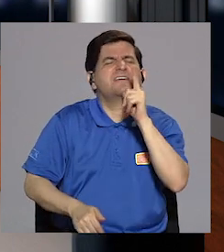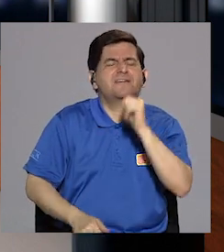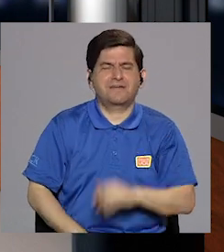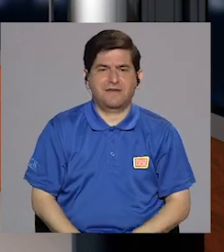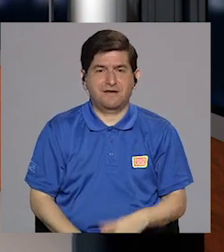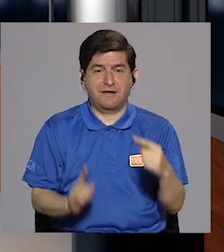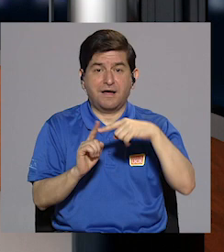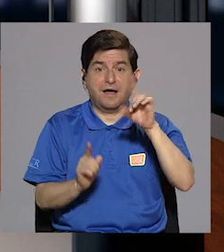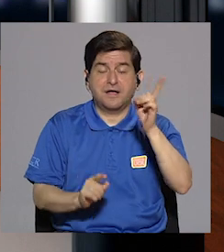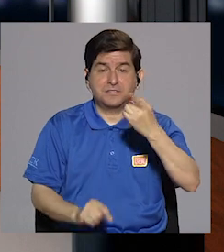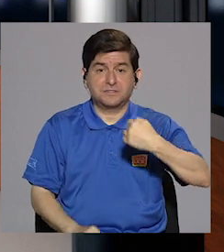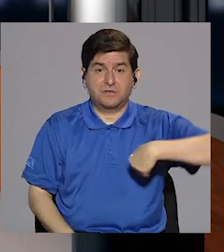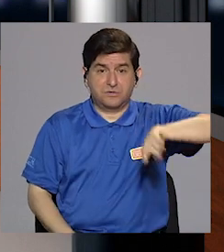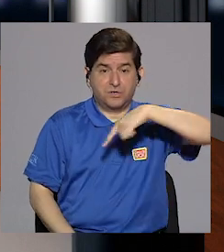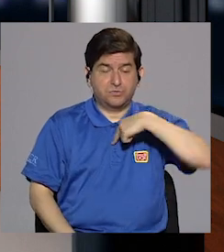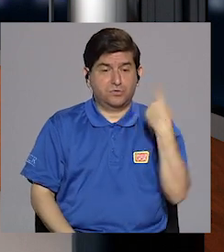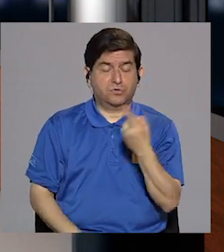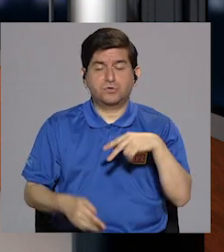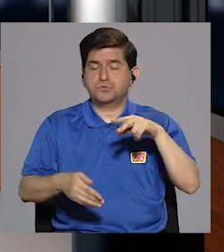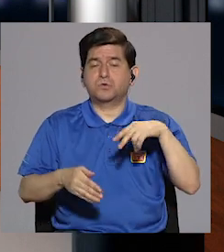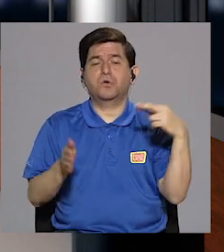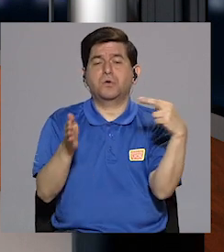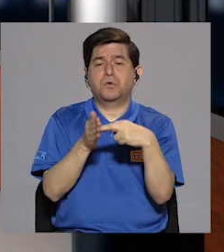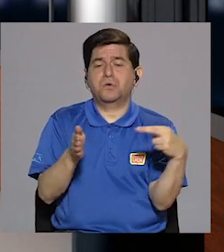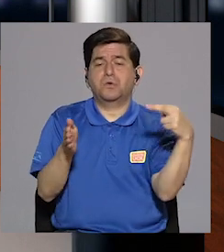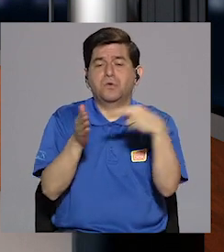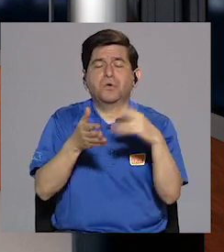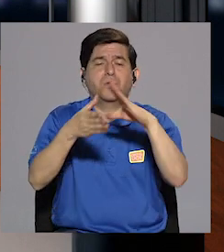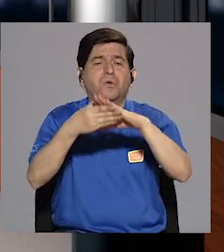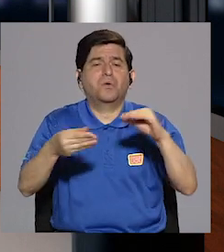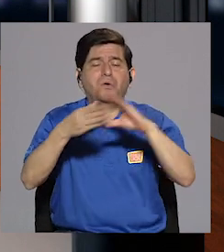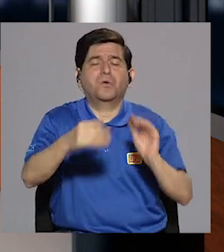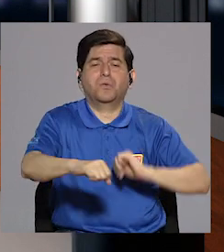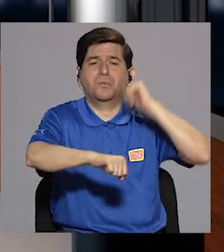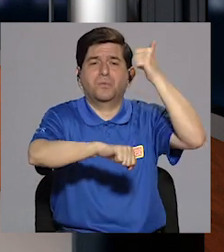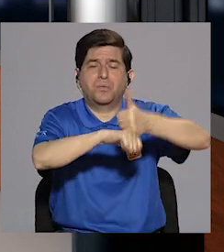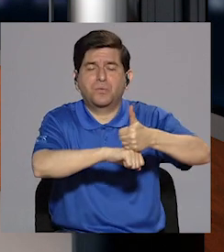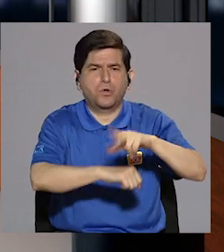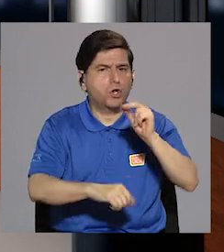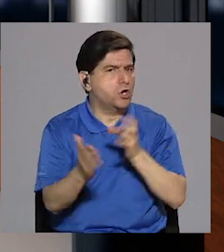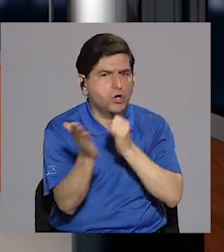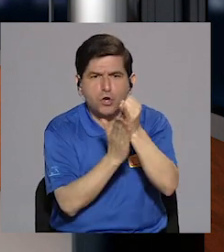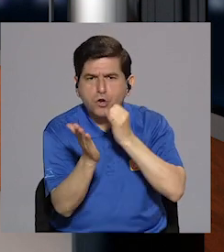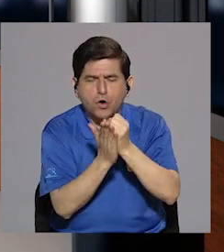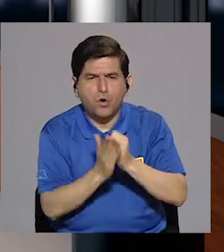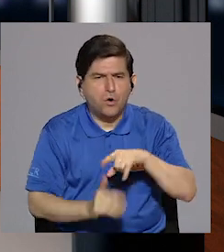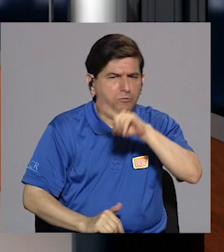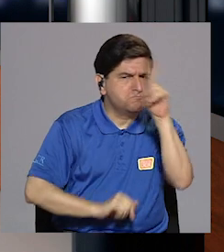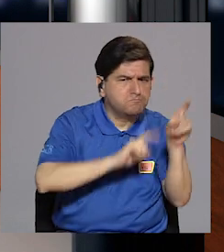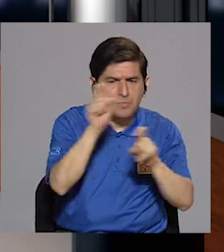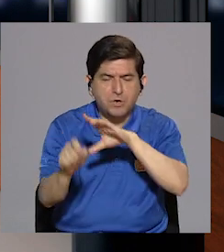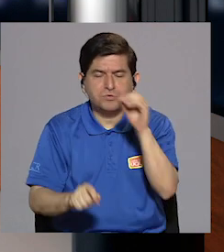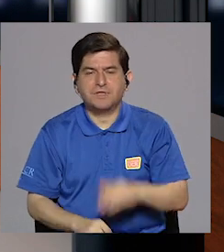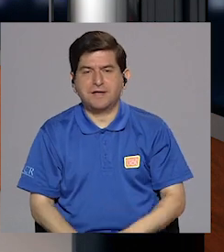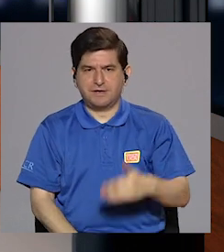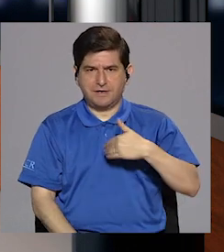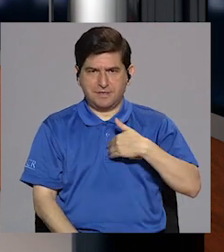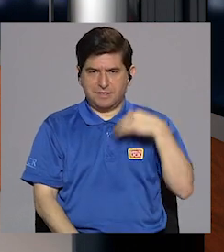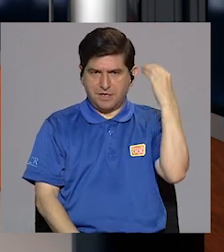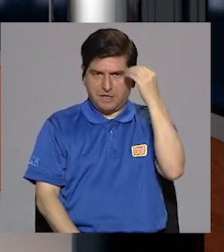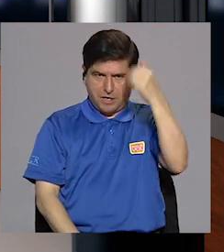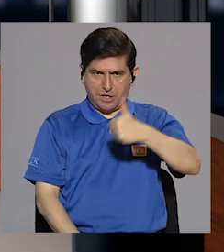punto solo nos limitamos a repetir la narrativa impuesta en vez de investigar, cuestionar y sacar nuestras